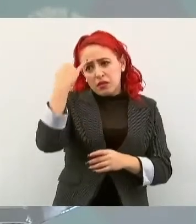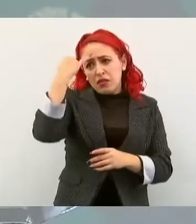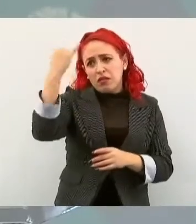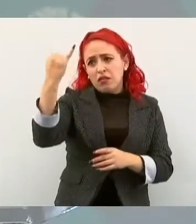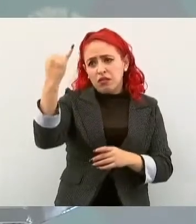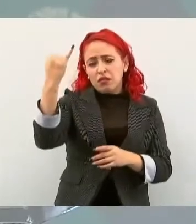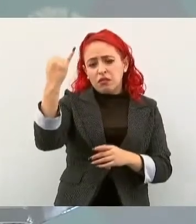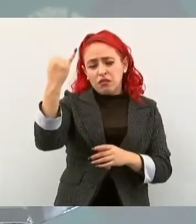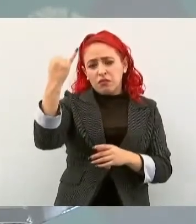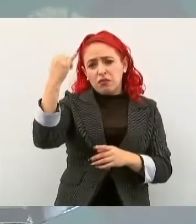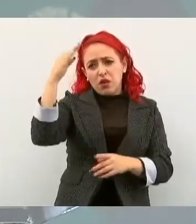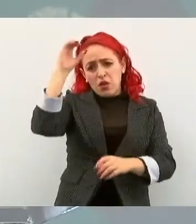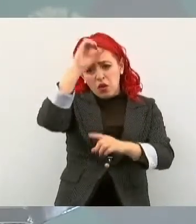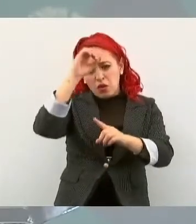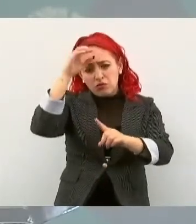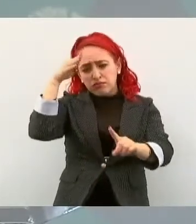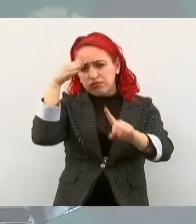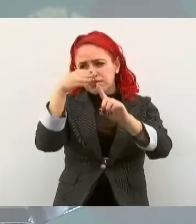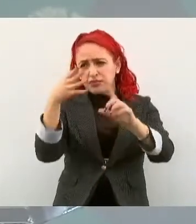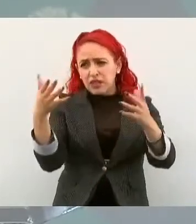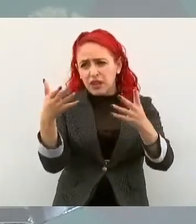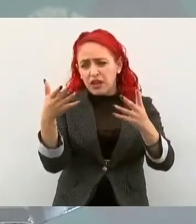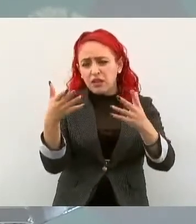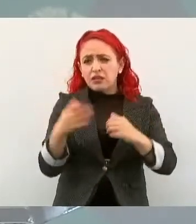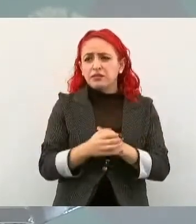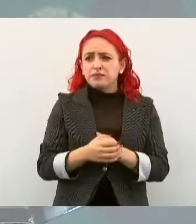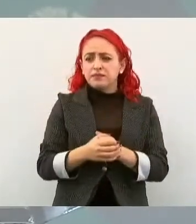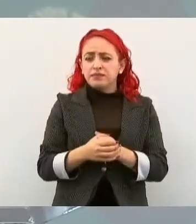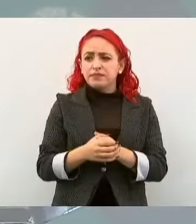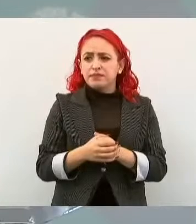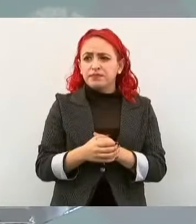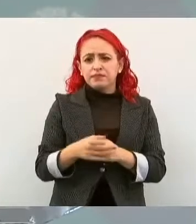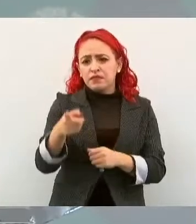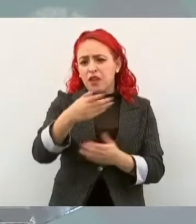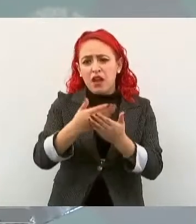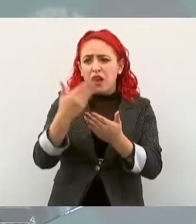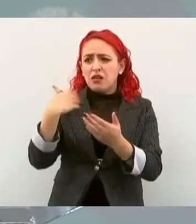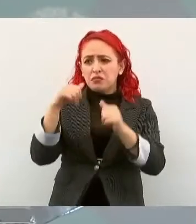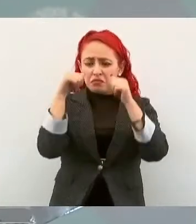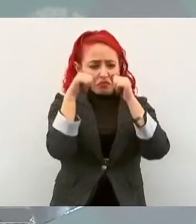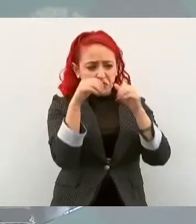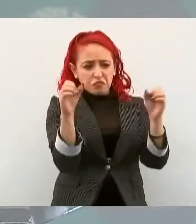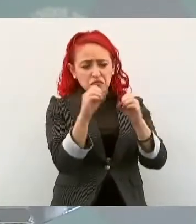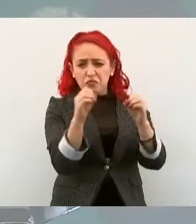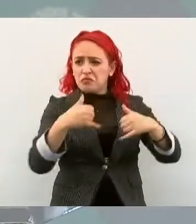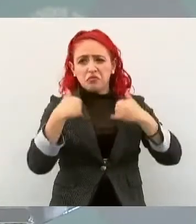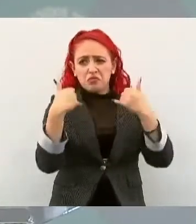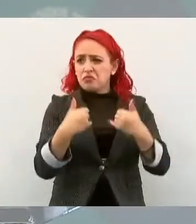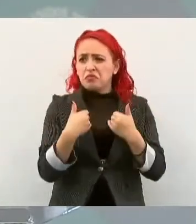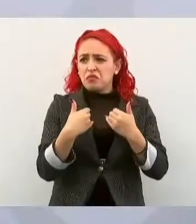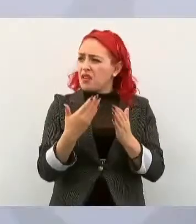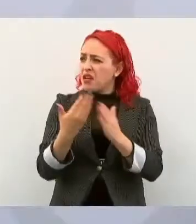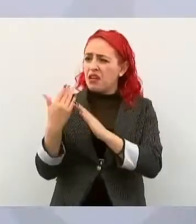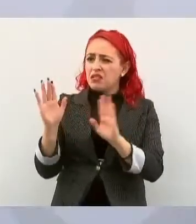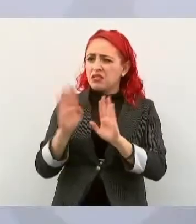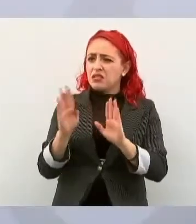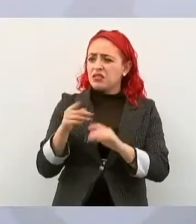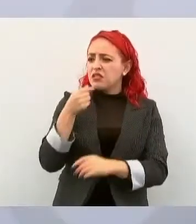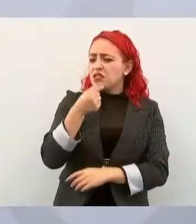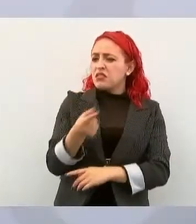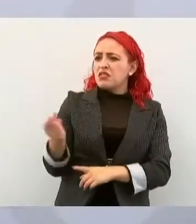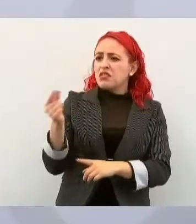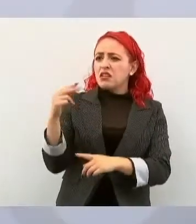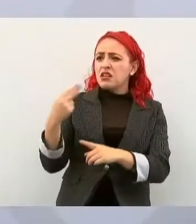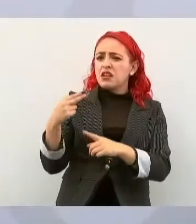nuestra concepción principal. Antes no se atendía a los jóvenes, se les llamaba